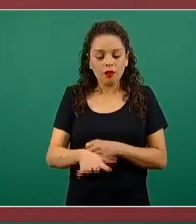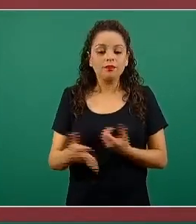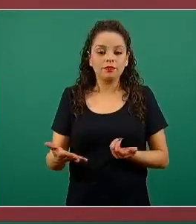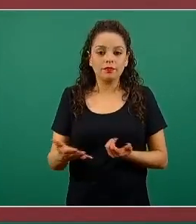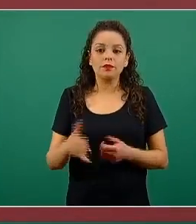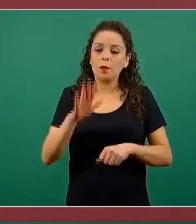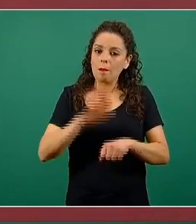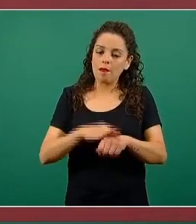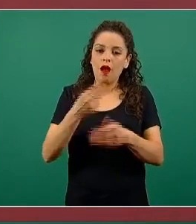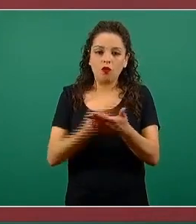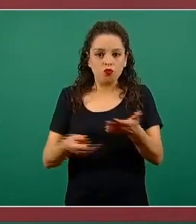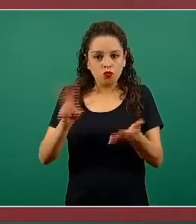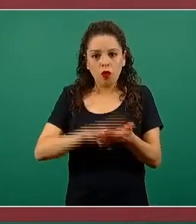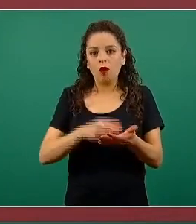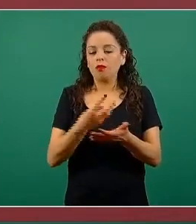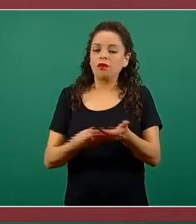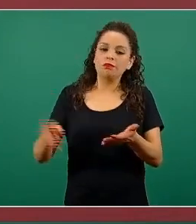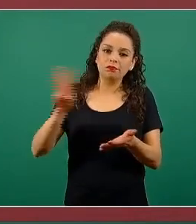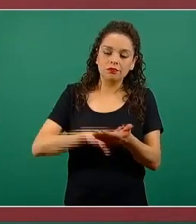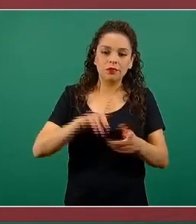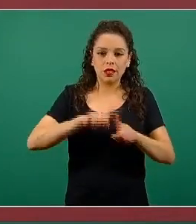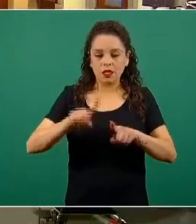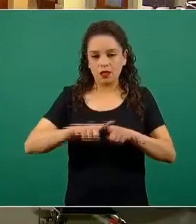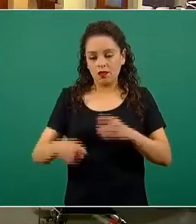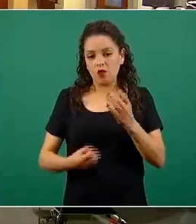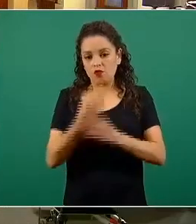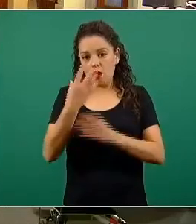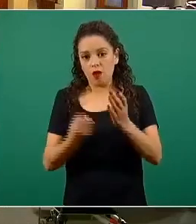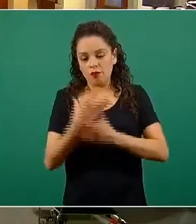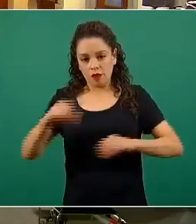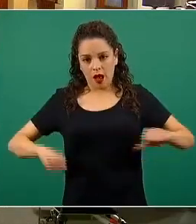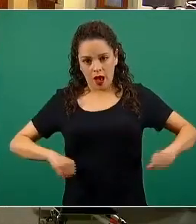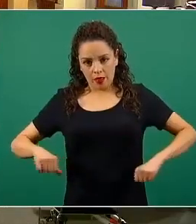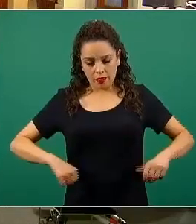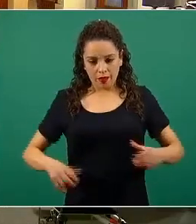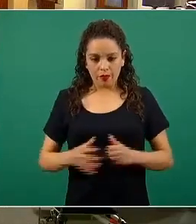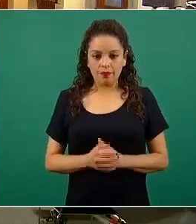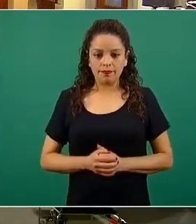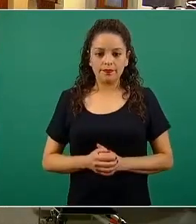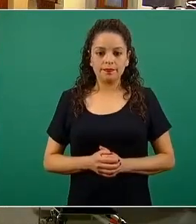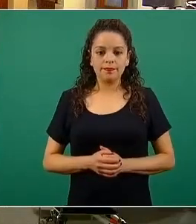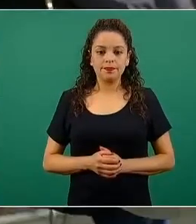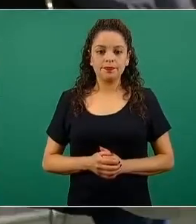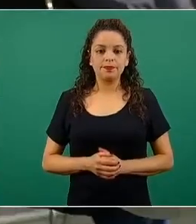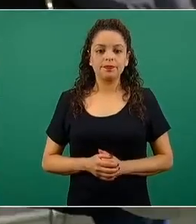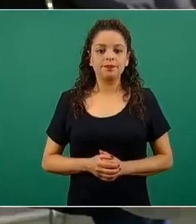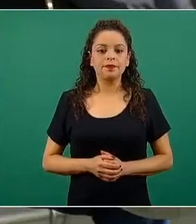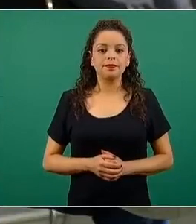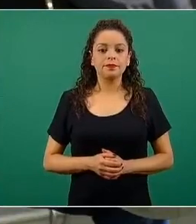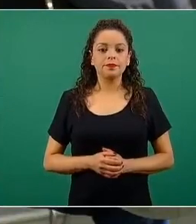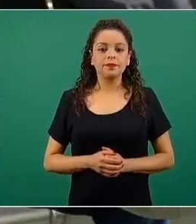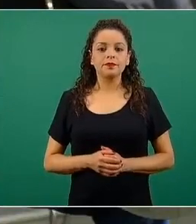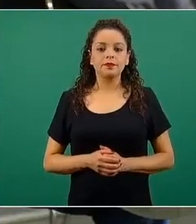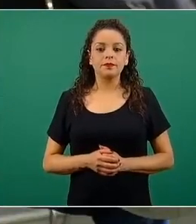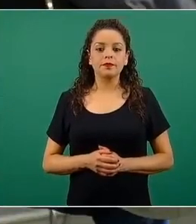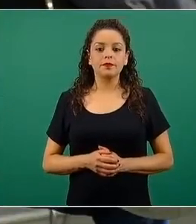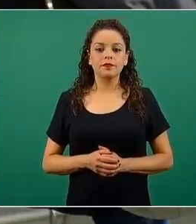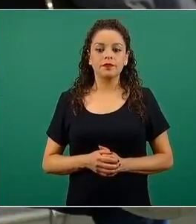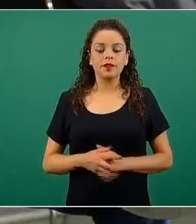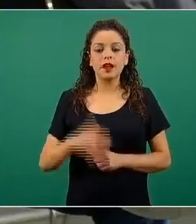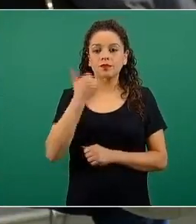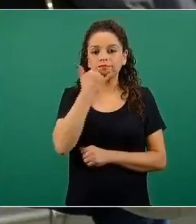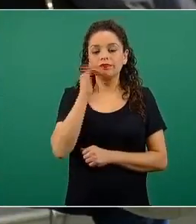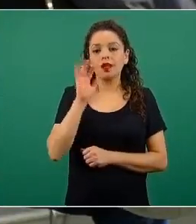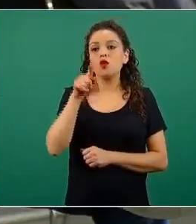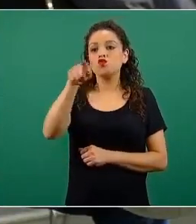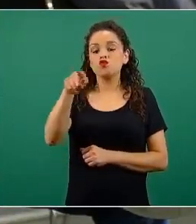multiplicar actividades o poner actividades novedosas. Gracias. Un alto en el camino, como es que esas palabras se las escuché a usted mismo